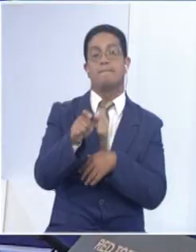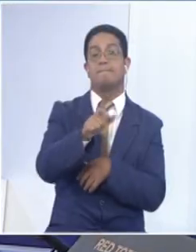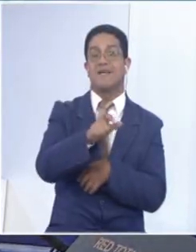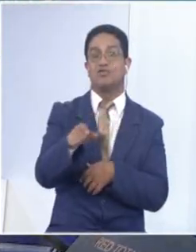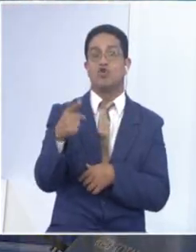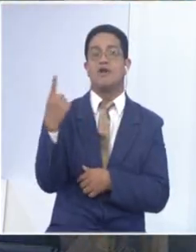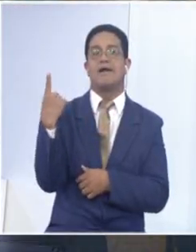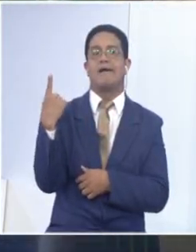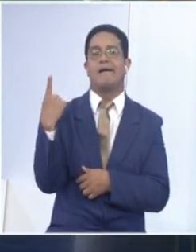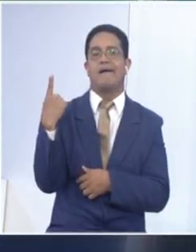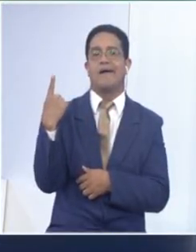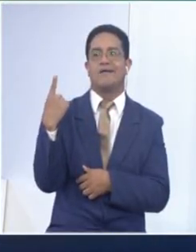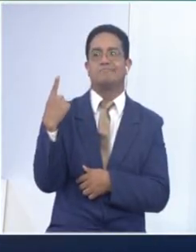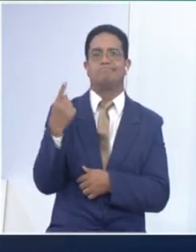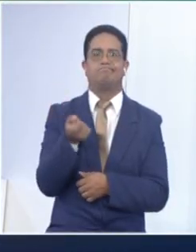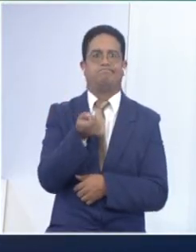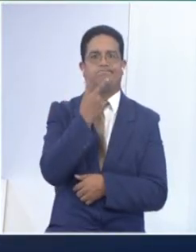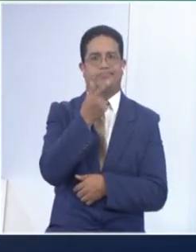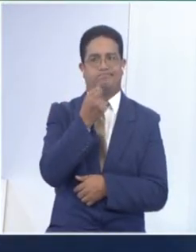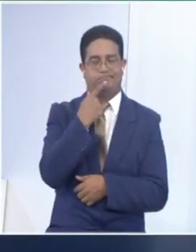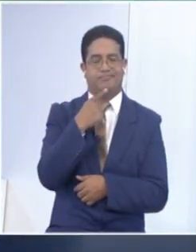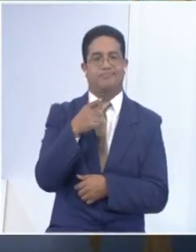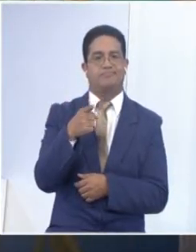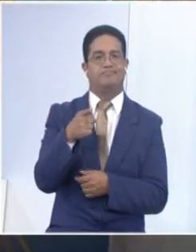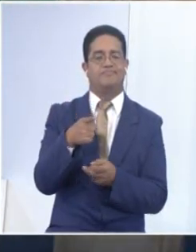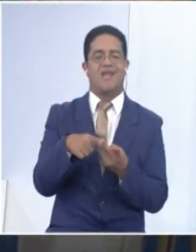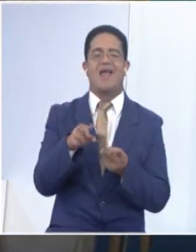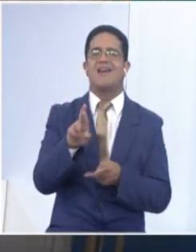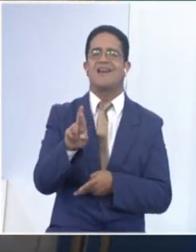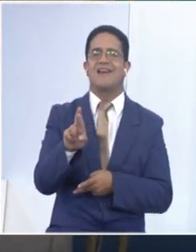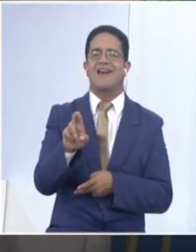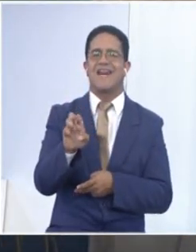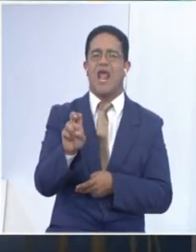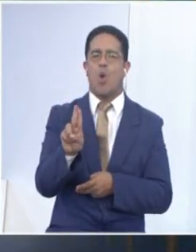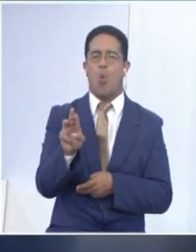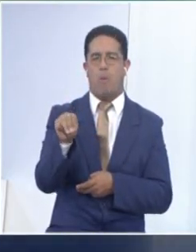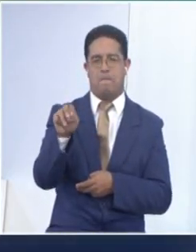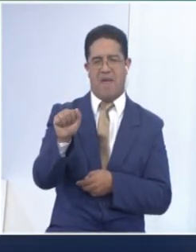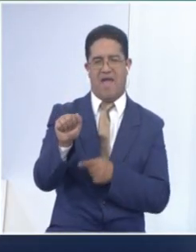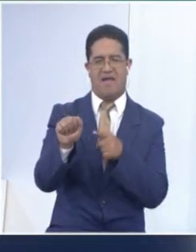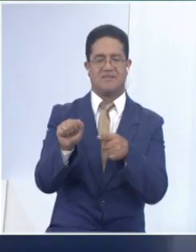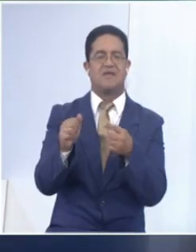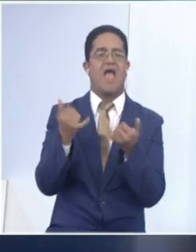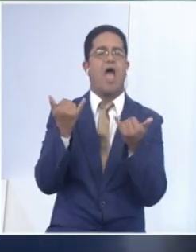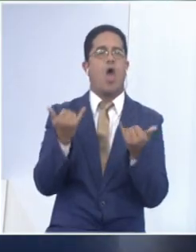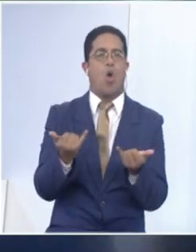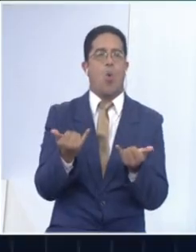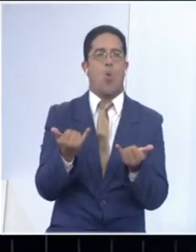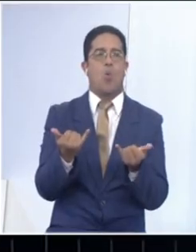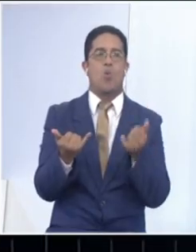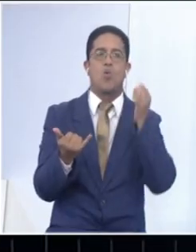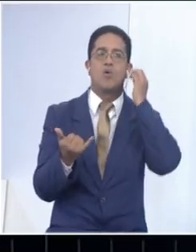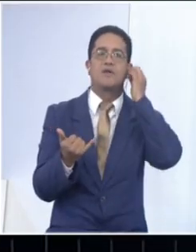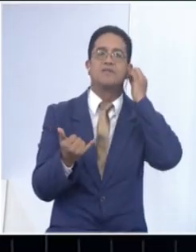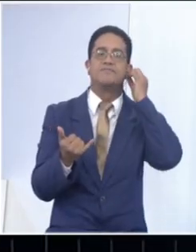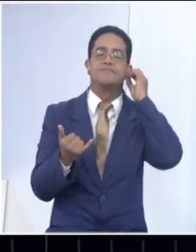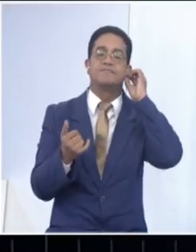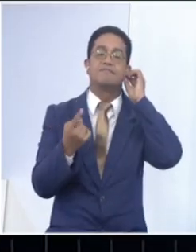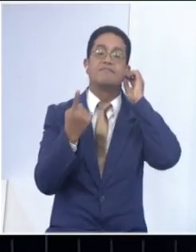tratamientos inmunológicos reumatológicos para este tipo de dolor. Y hoy en día se sabe que hay que